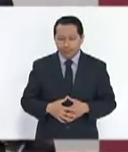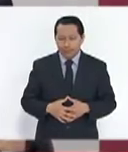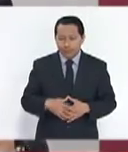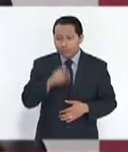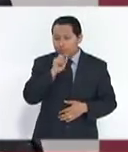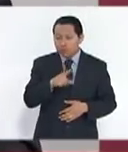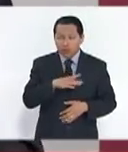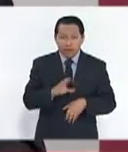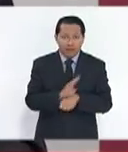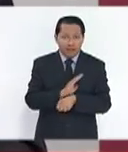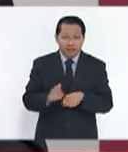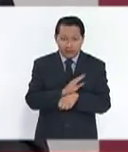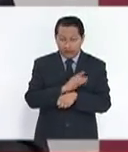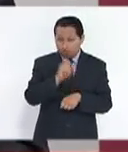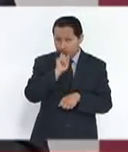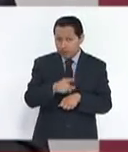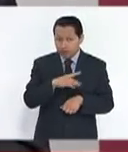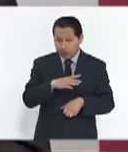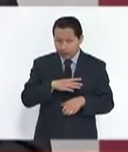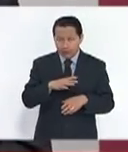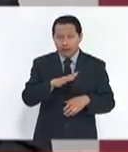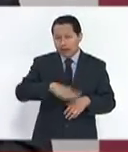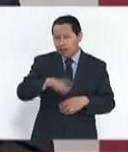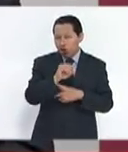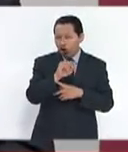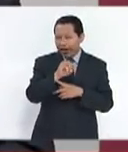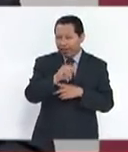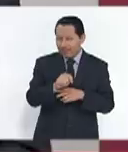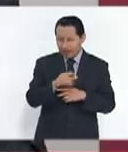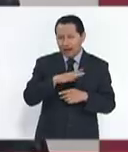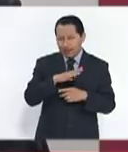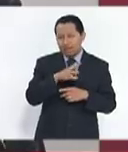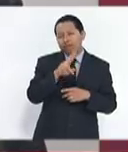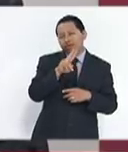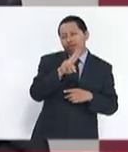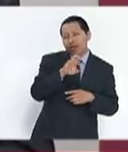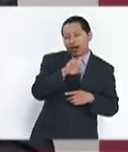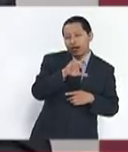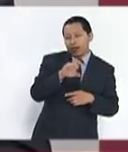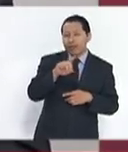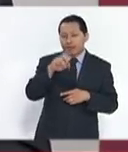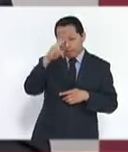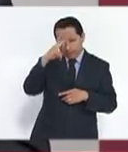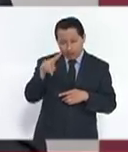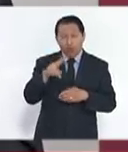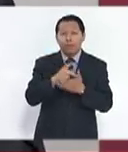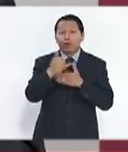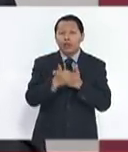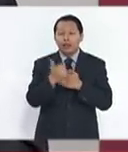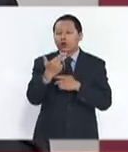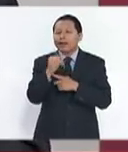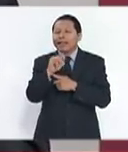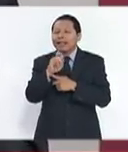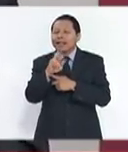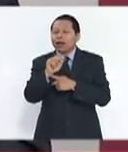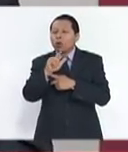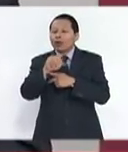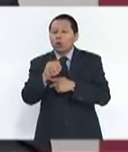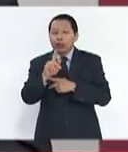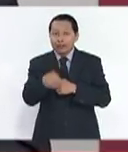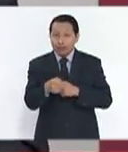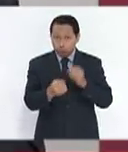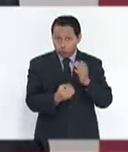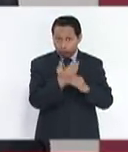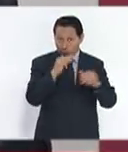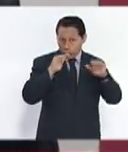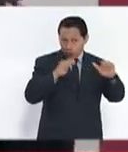Además del beneficio directo para los habitantes del oriente del Valle de México, el proyecto hidráulico permite construir el nuevo